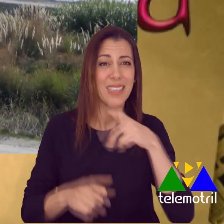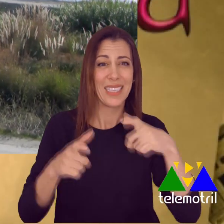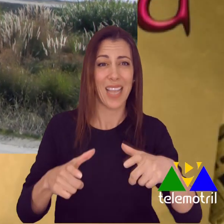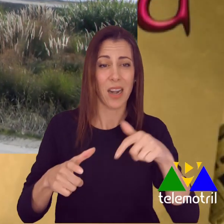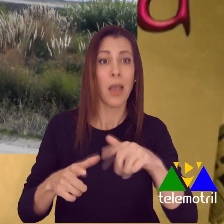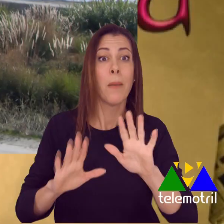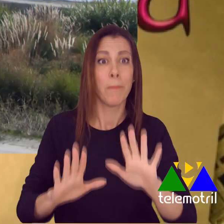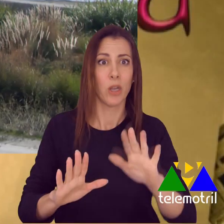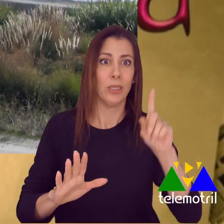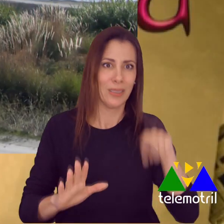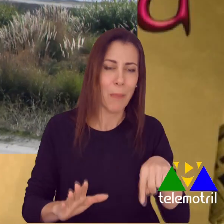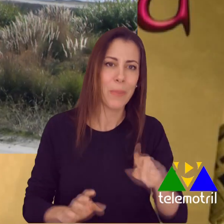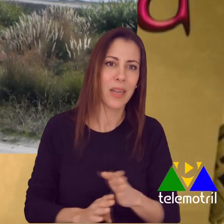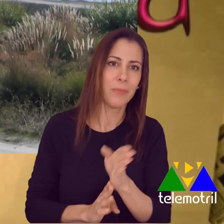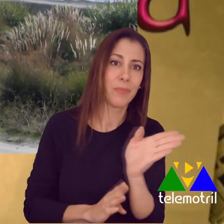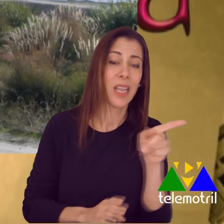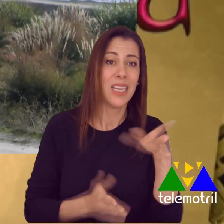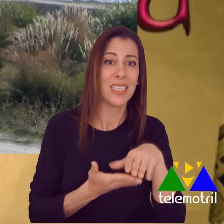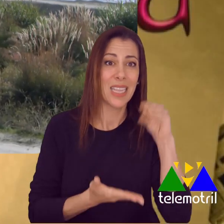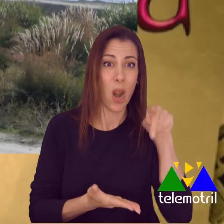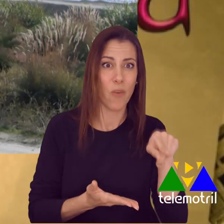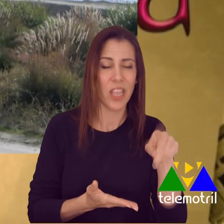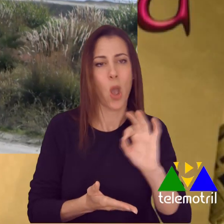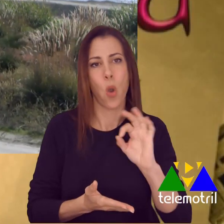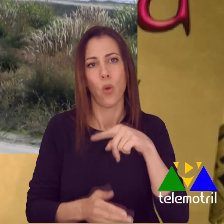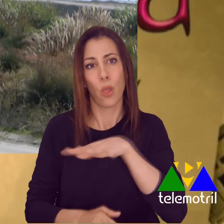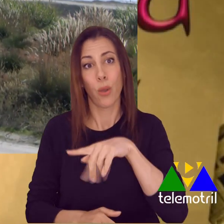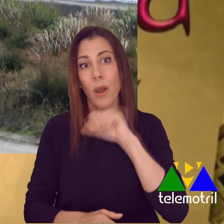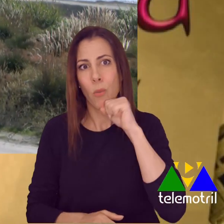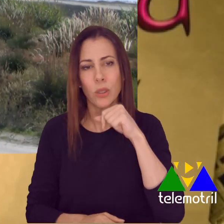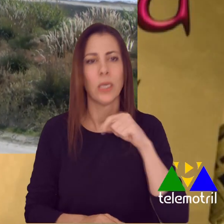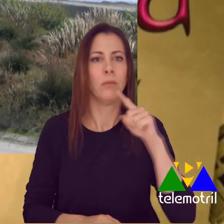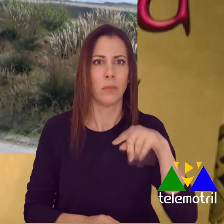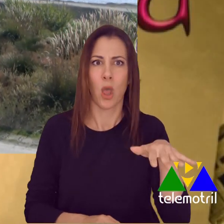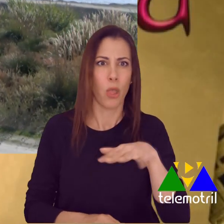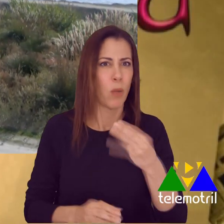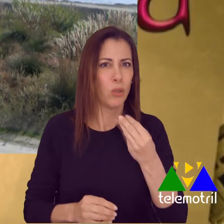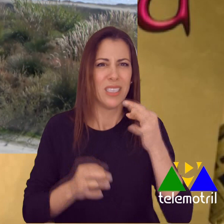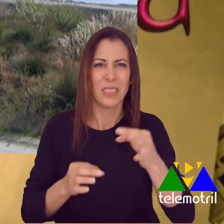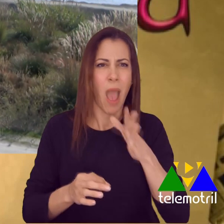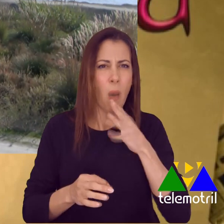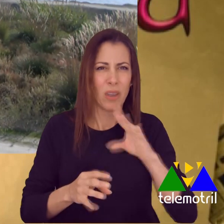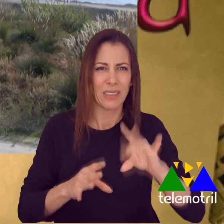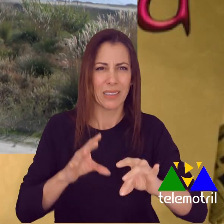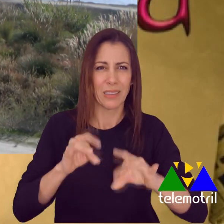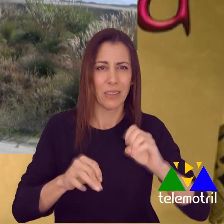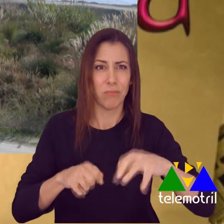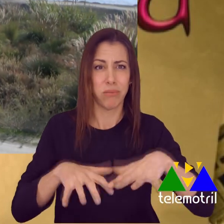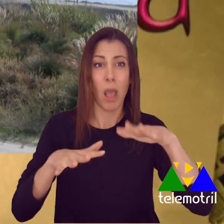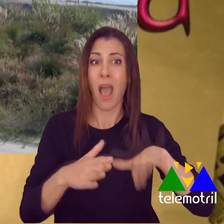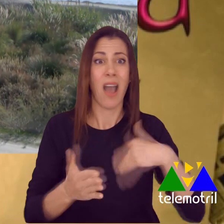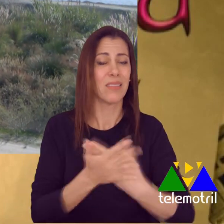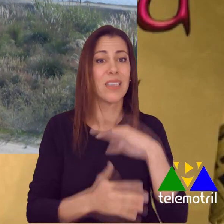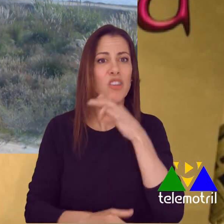mismo para el lado de Salobreña que para la zona de Motril, fueron zonas pantanosas hasta bien entrado el siglo